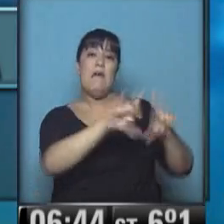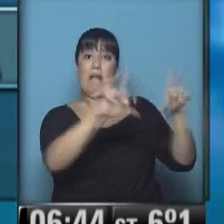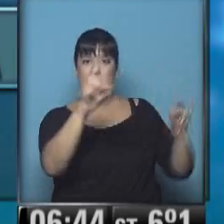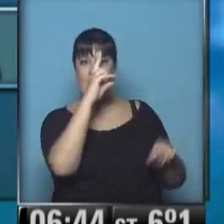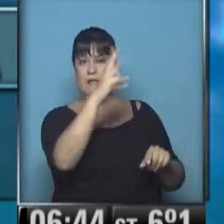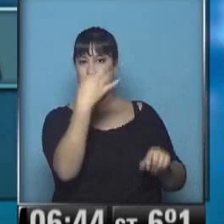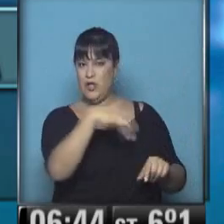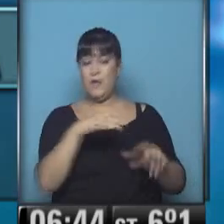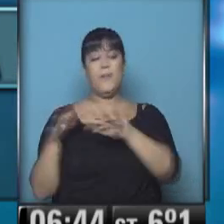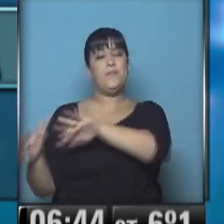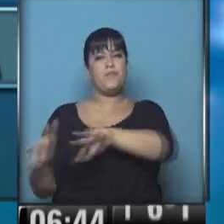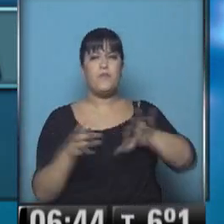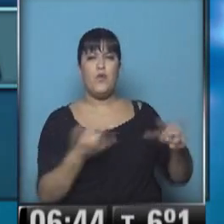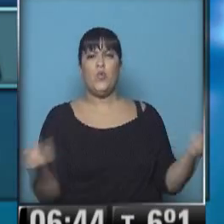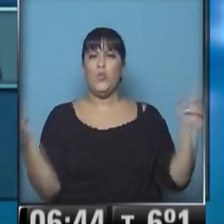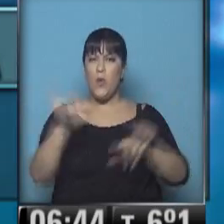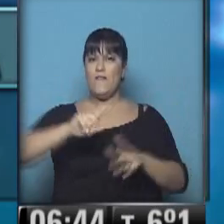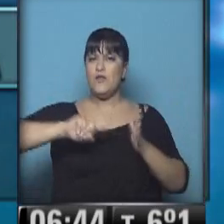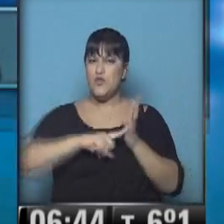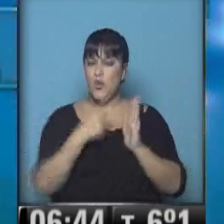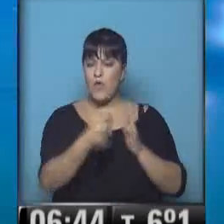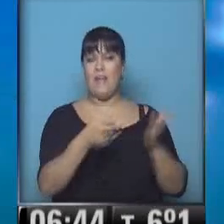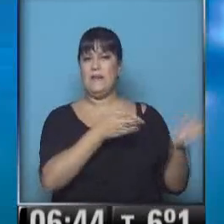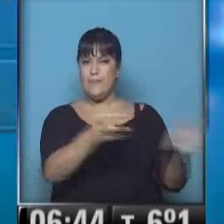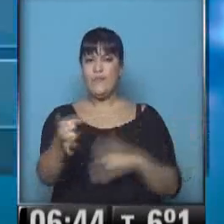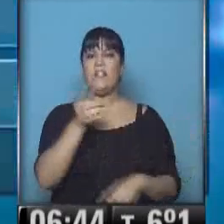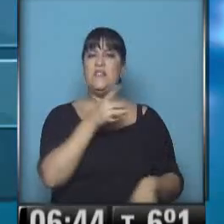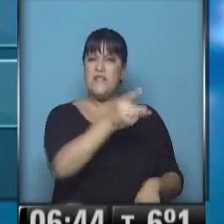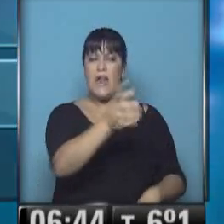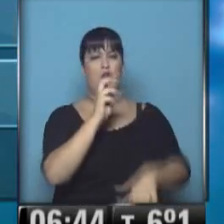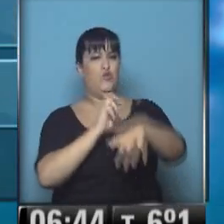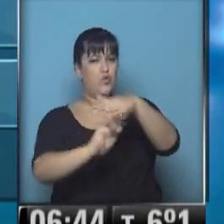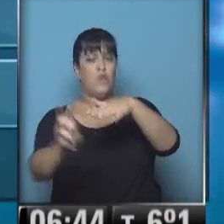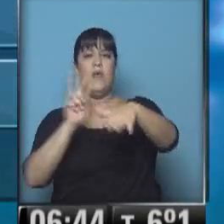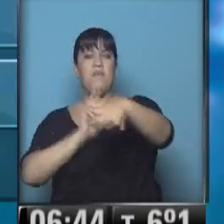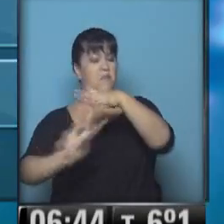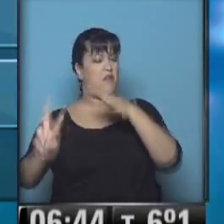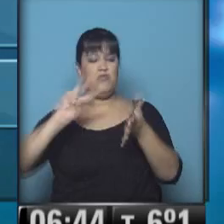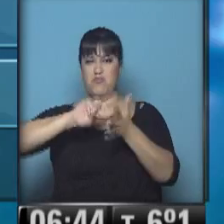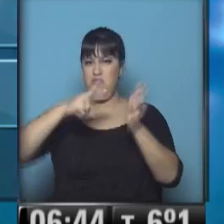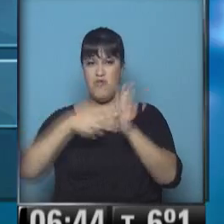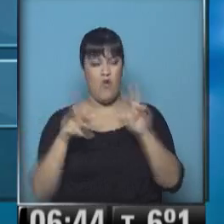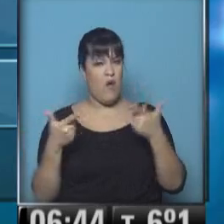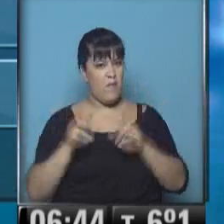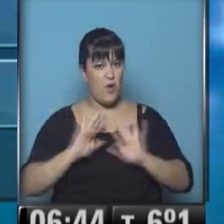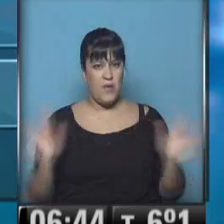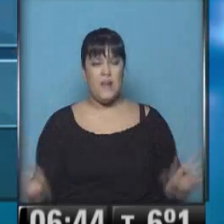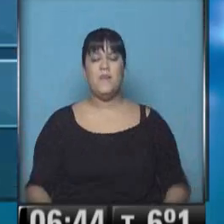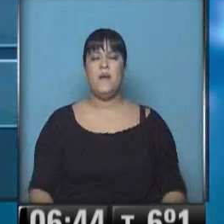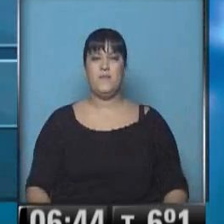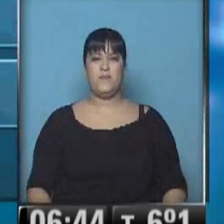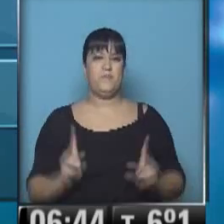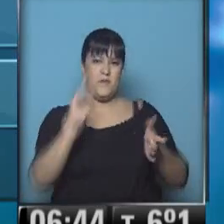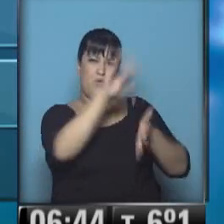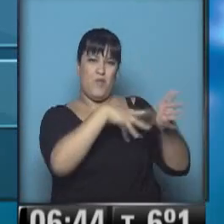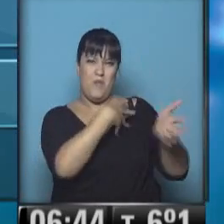a la ciudad, repasamos los servicios, por ahora trenes, subte, simple metro, de acuerdo a sus cronogramas, tal como indican